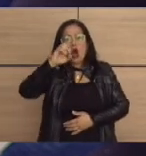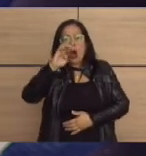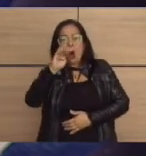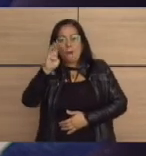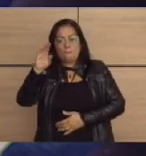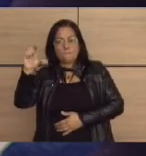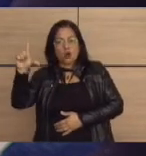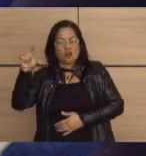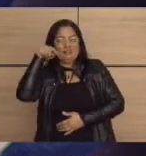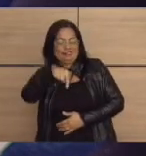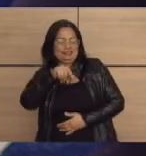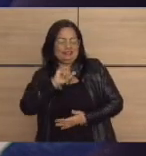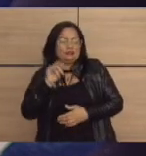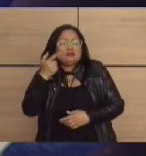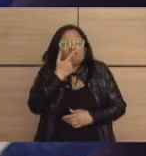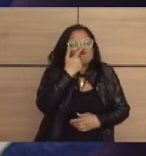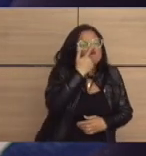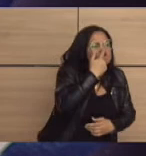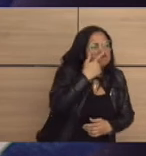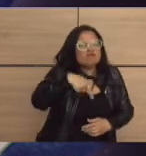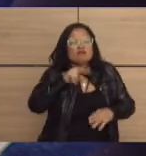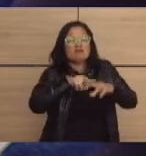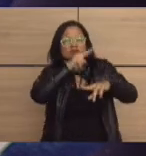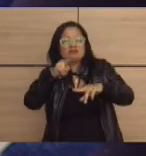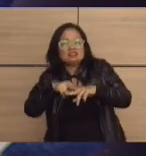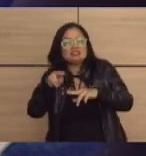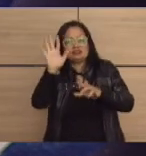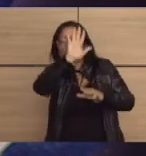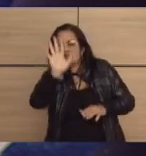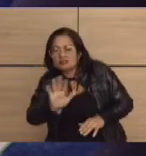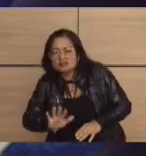gran curiosidad por nuestra naturaleza, por nuestra geografía.